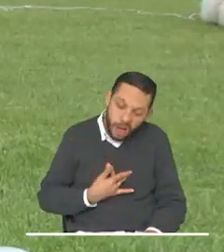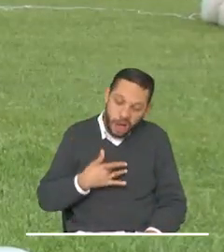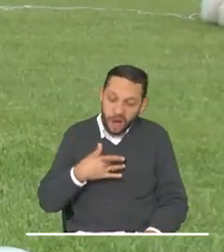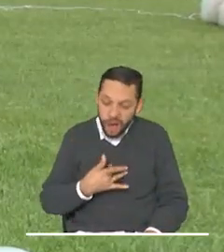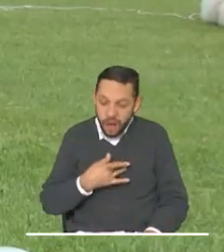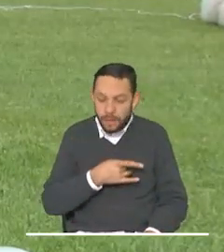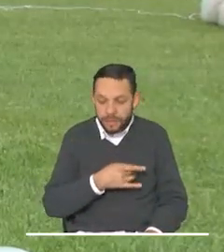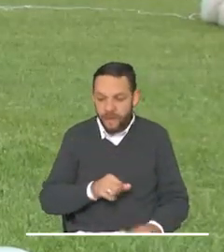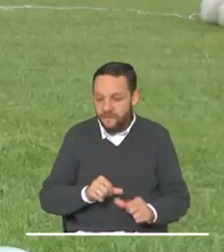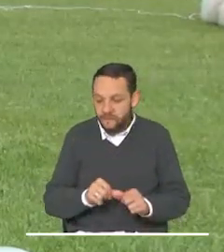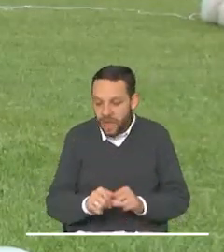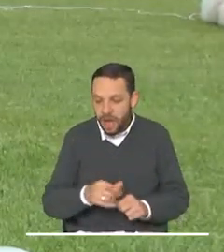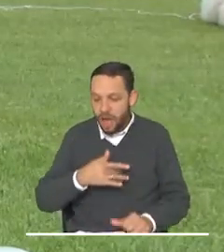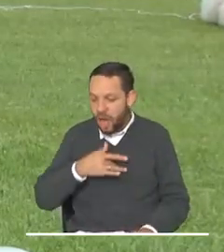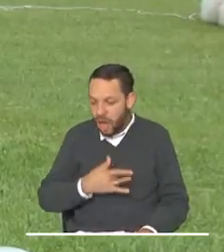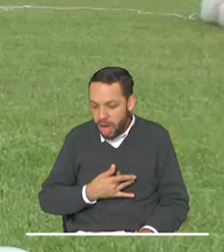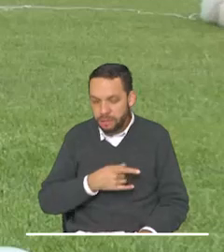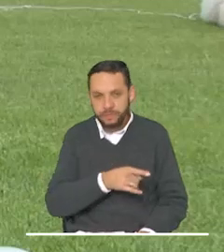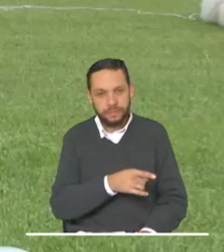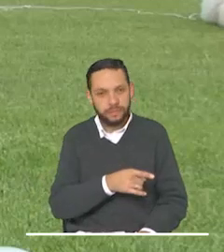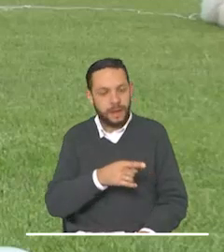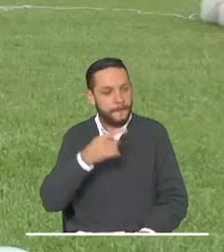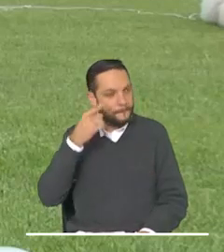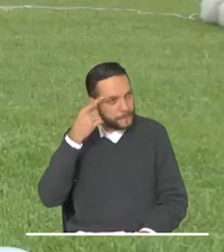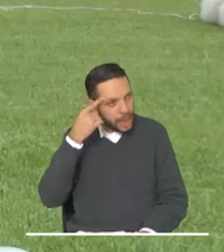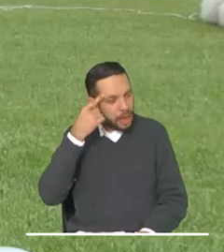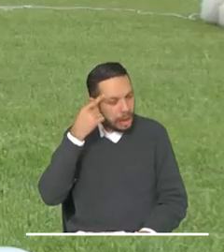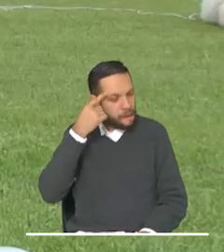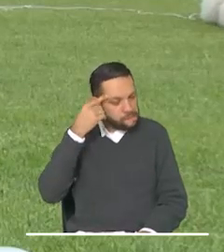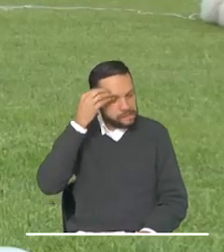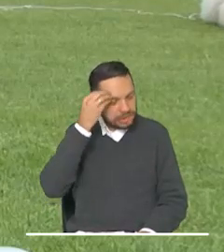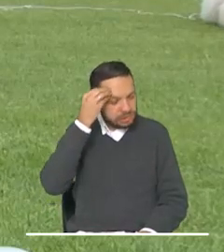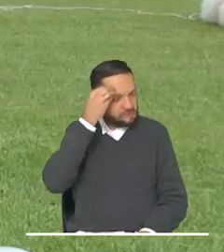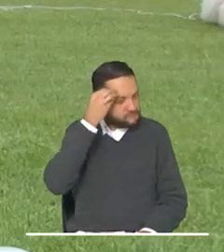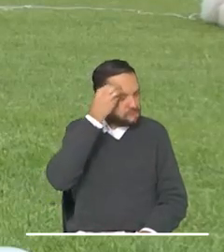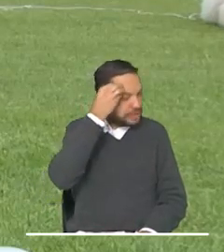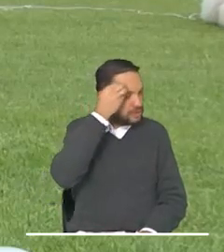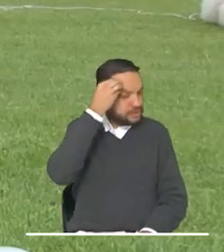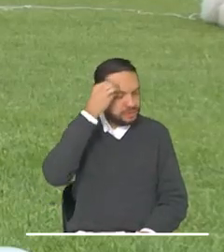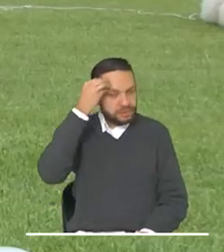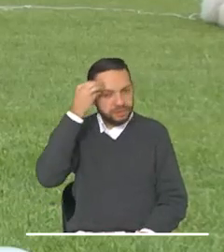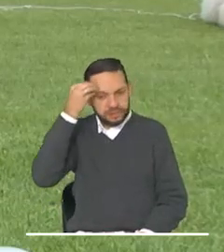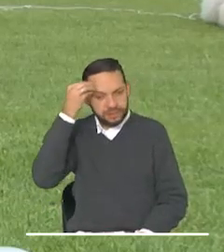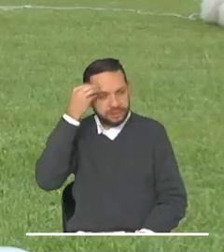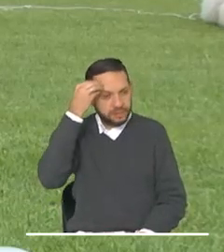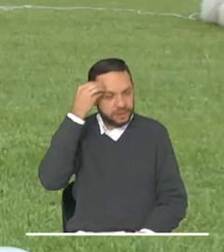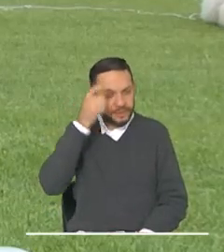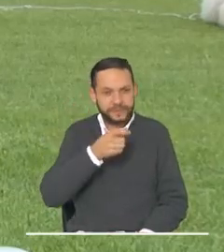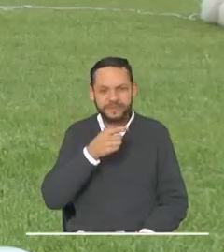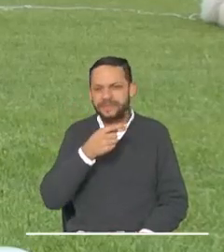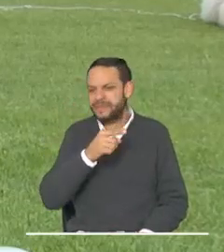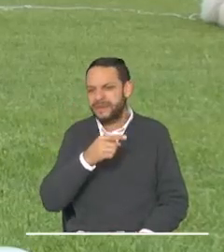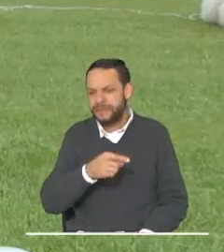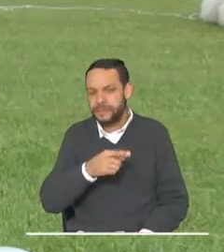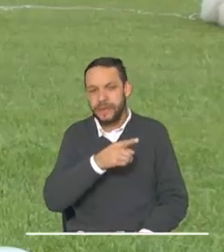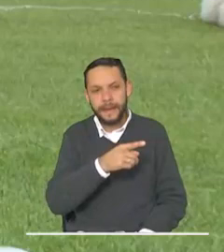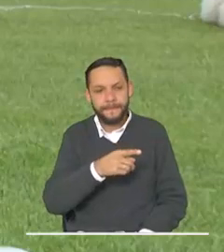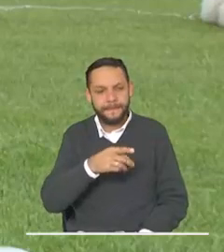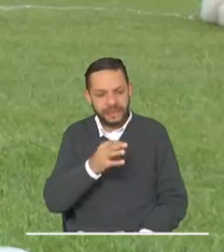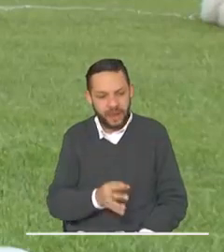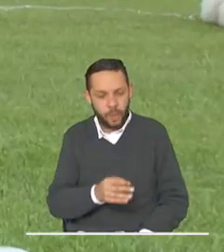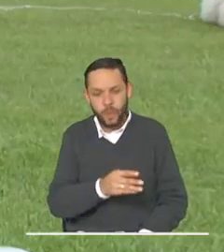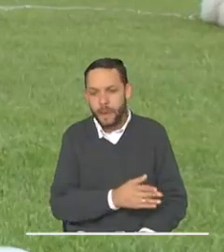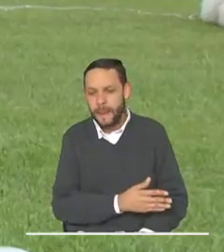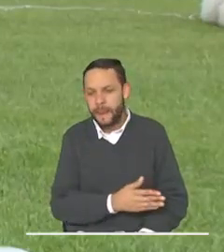quedarme en la tristeza y alimentarla y permitir que mi mente lo cierto que mi mente me me limite